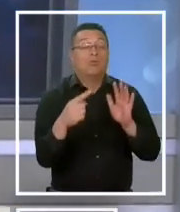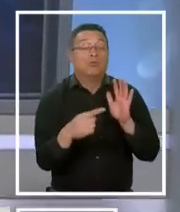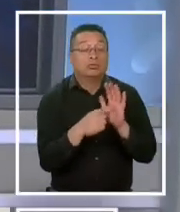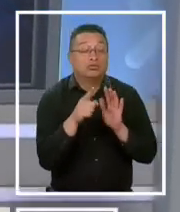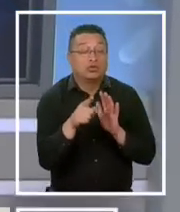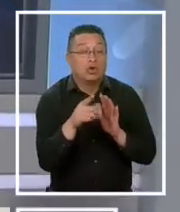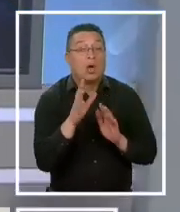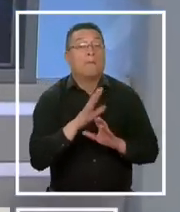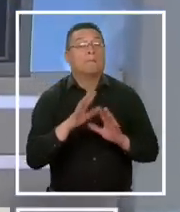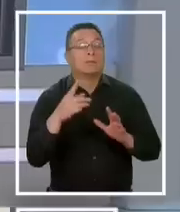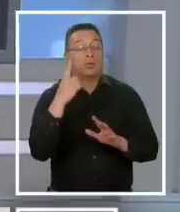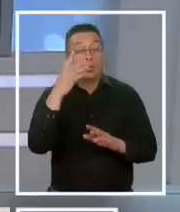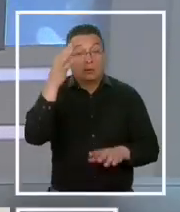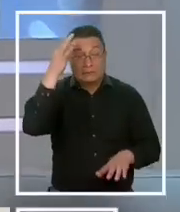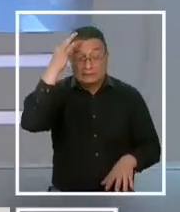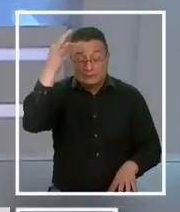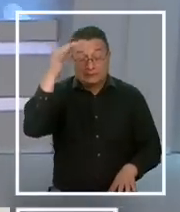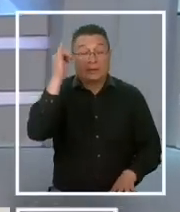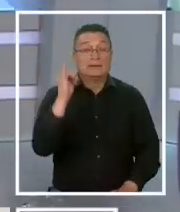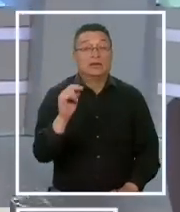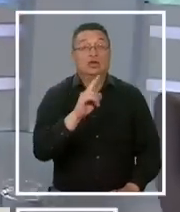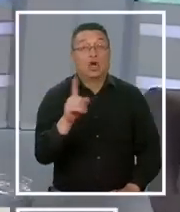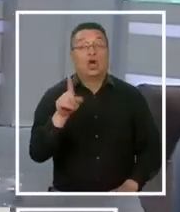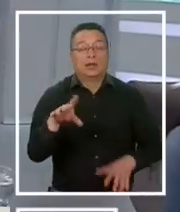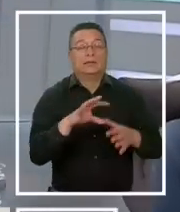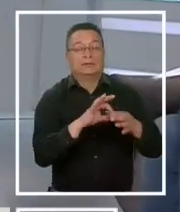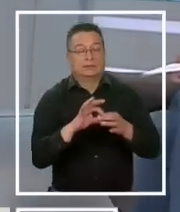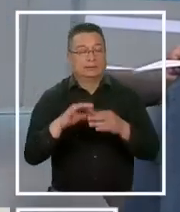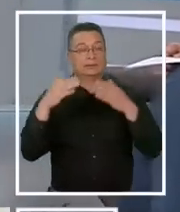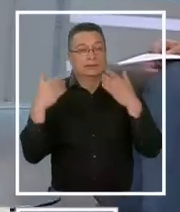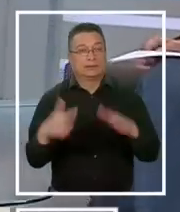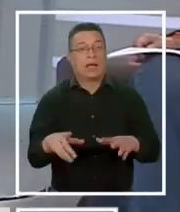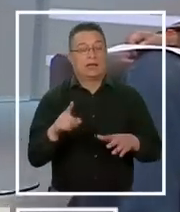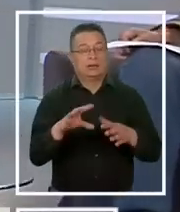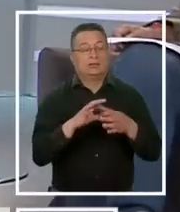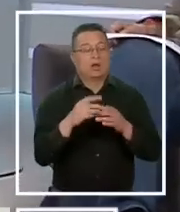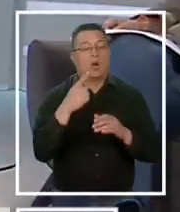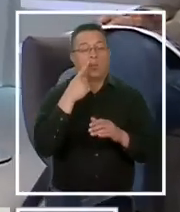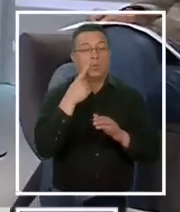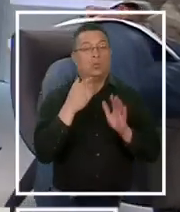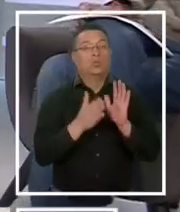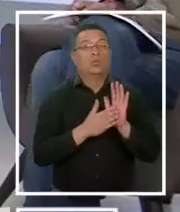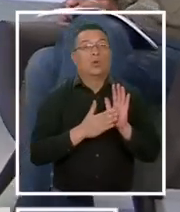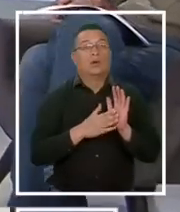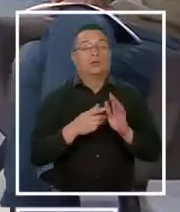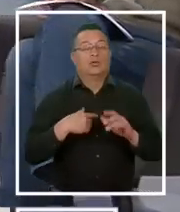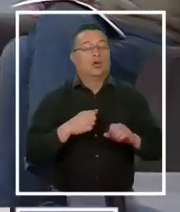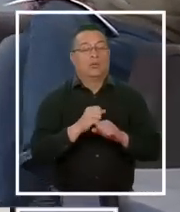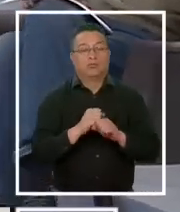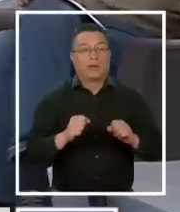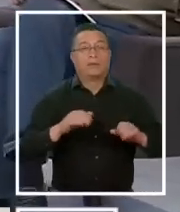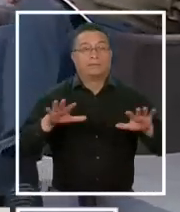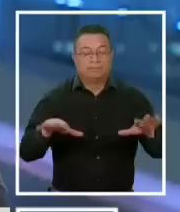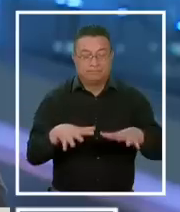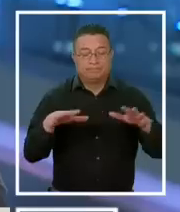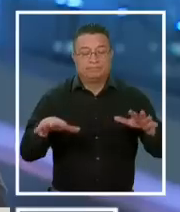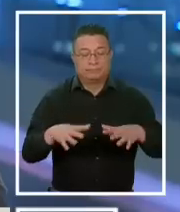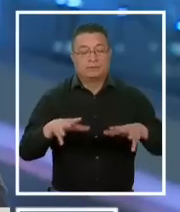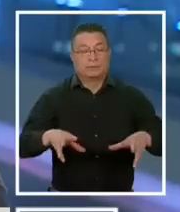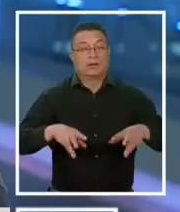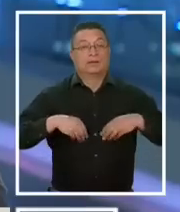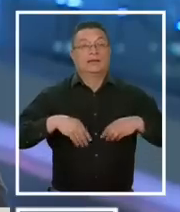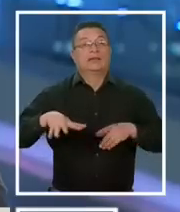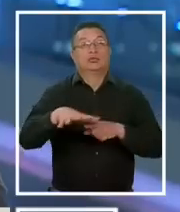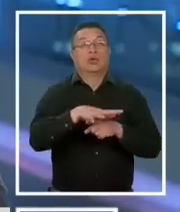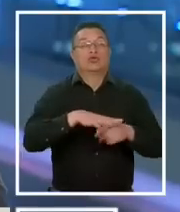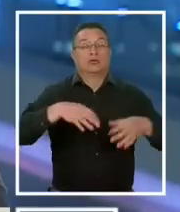matía es que más allá de que sea un caso aislado no es un hecho que ocurrió y es un hecho que demuestra que no estamos siendo capaces de adoptar decisiones correctas